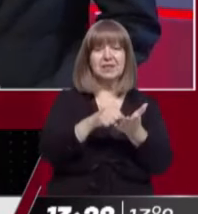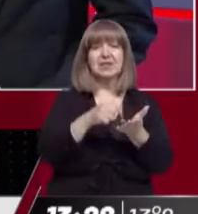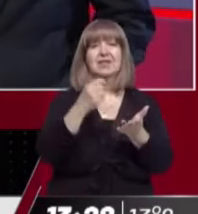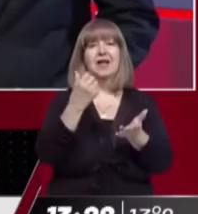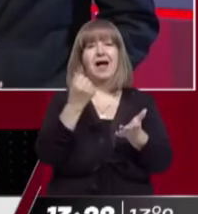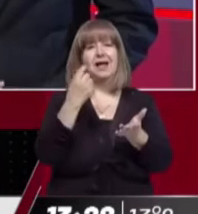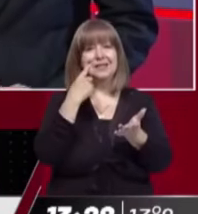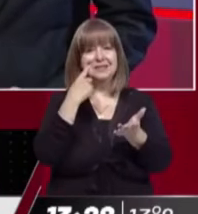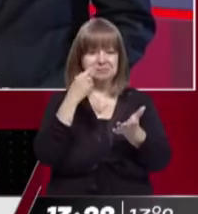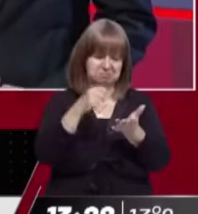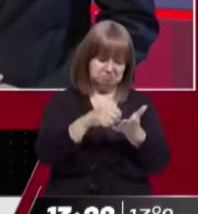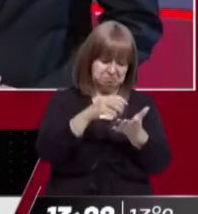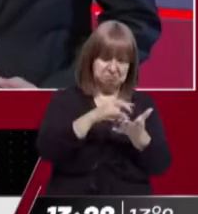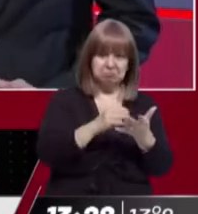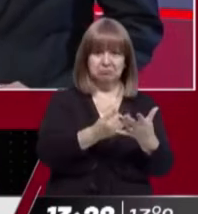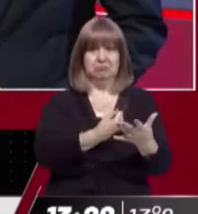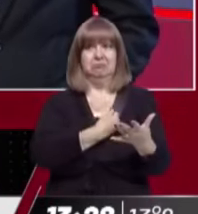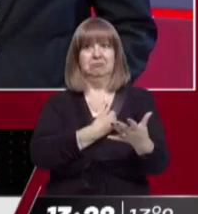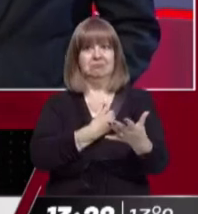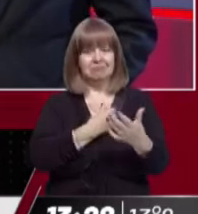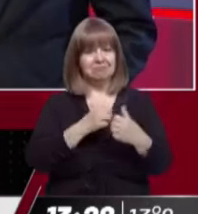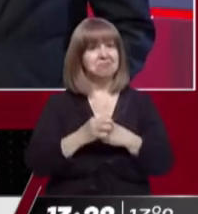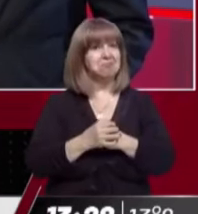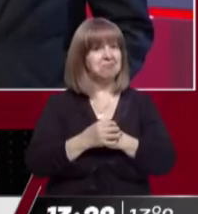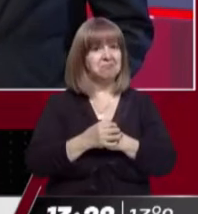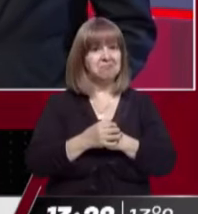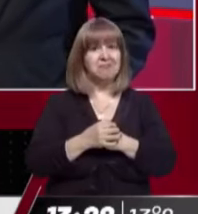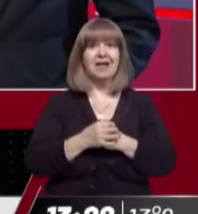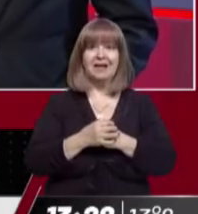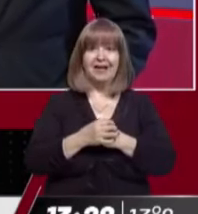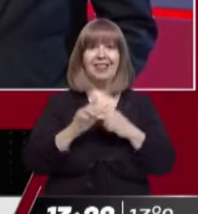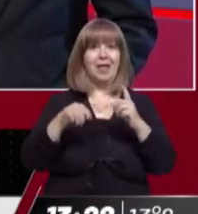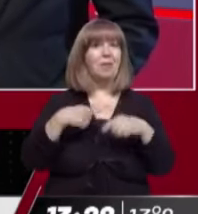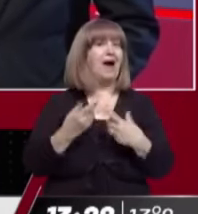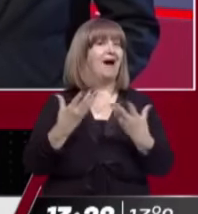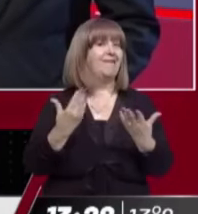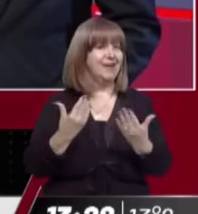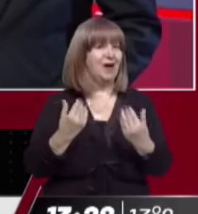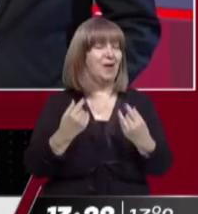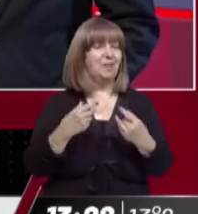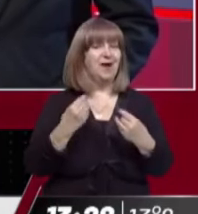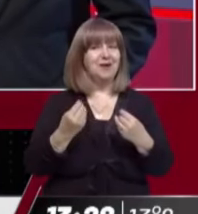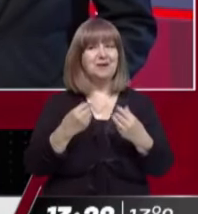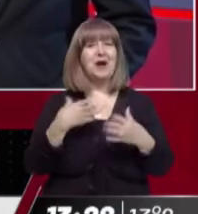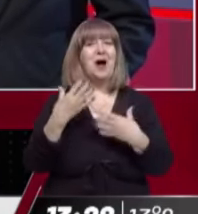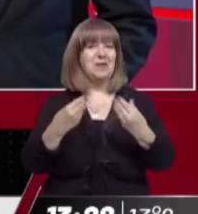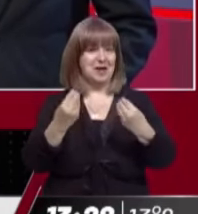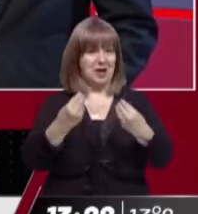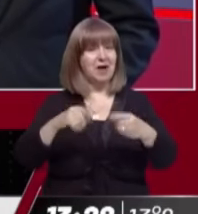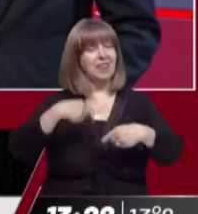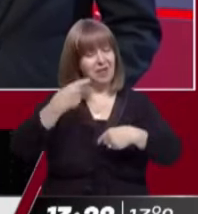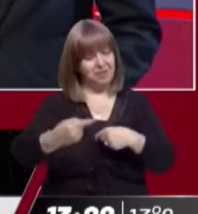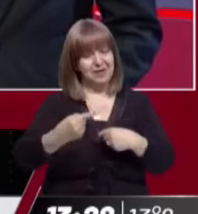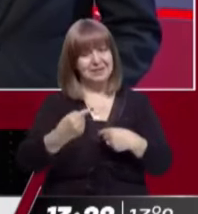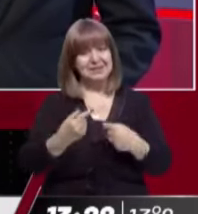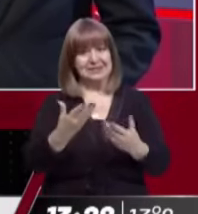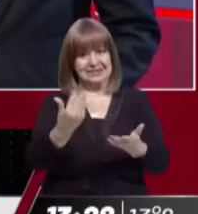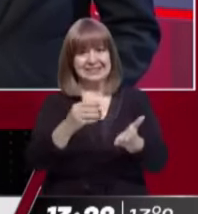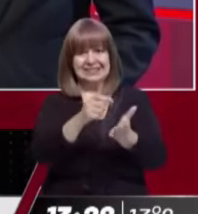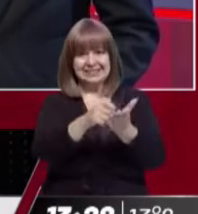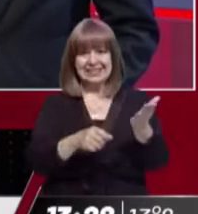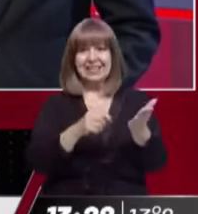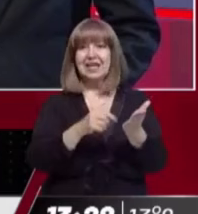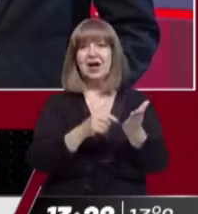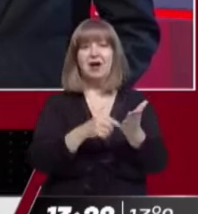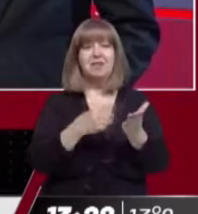lo que quieras y te responde también lo que quiera. Y te responde ya. Después vamos a tener que ir todos con esa preeminencia que se está dando